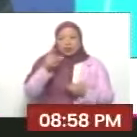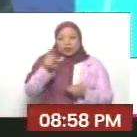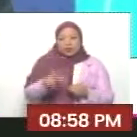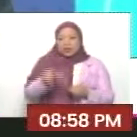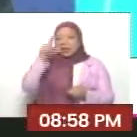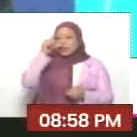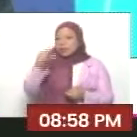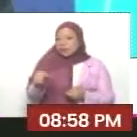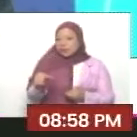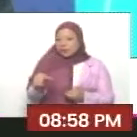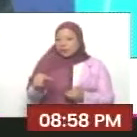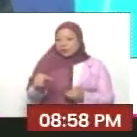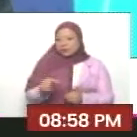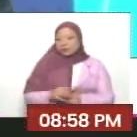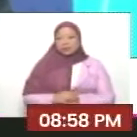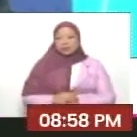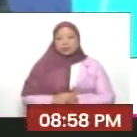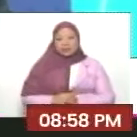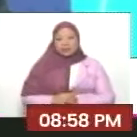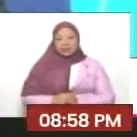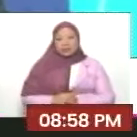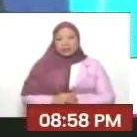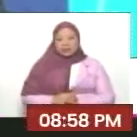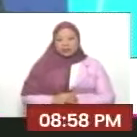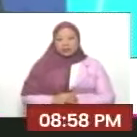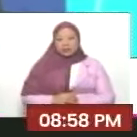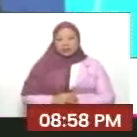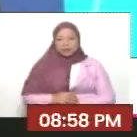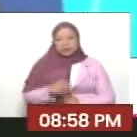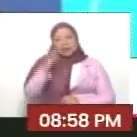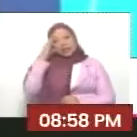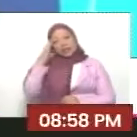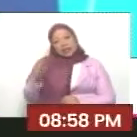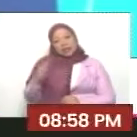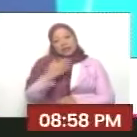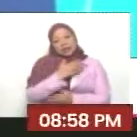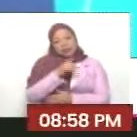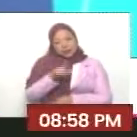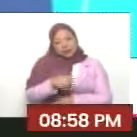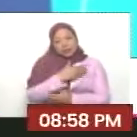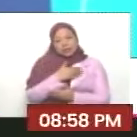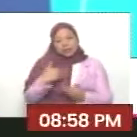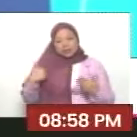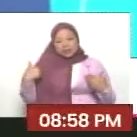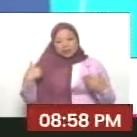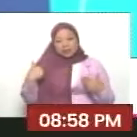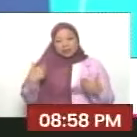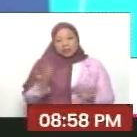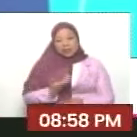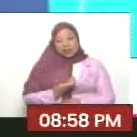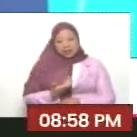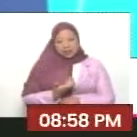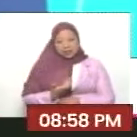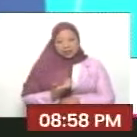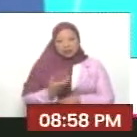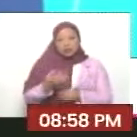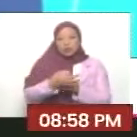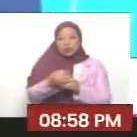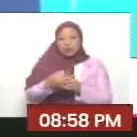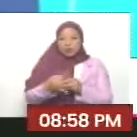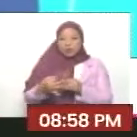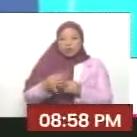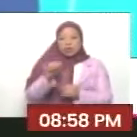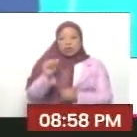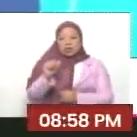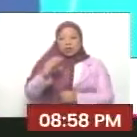Ezequiel Zamora, general del pueblo soberano. Quiero saludar también a el alcalde del municipio